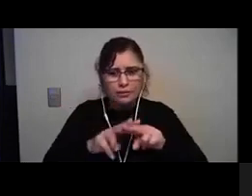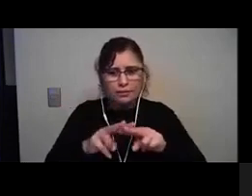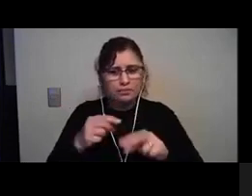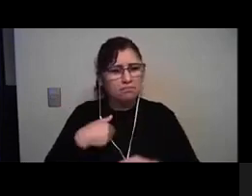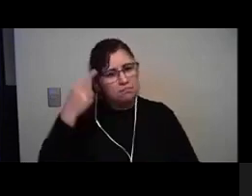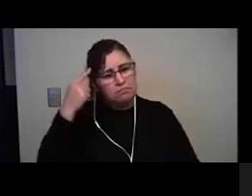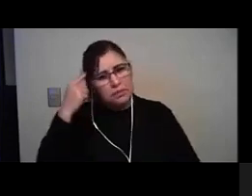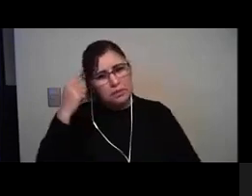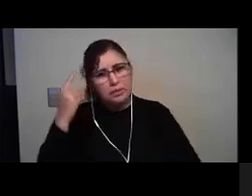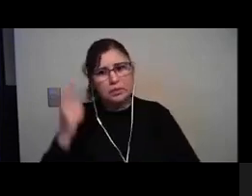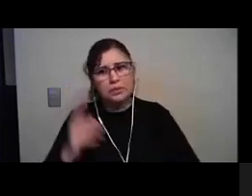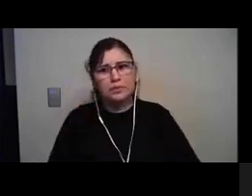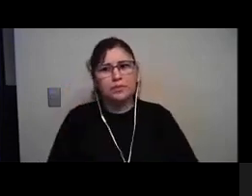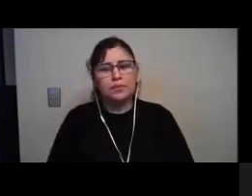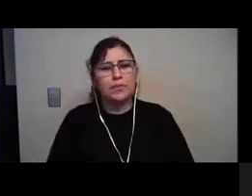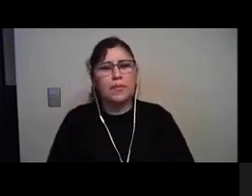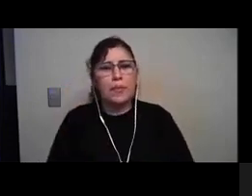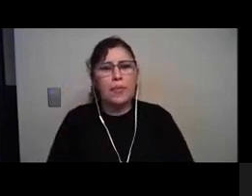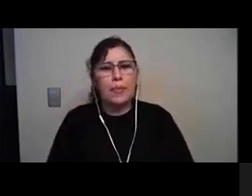en que